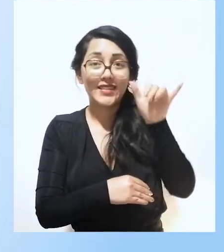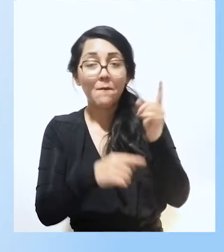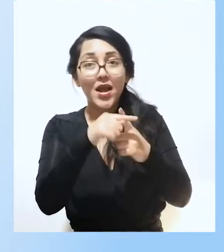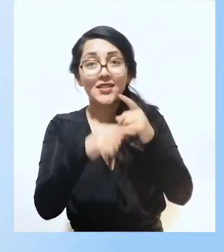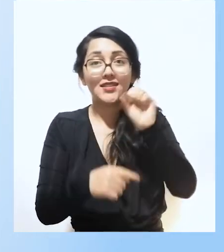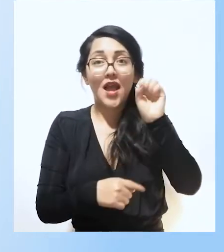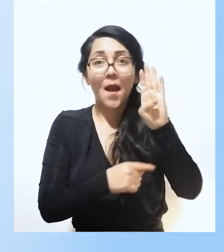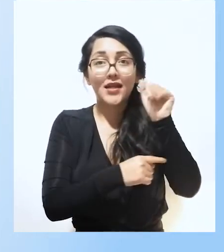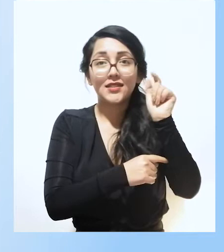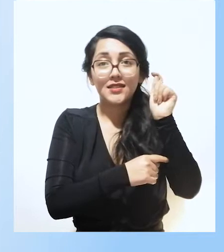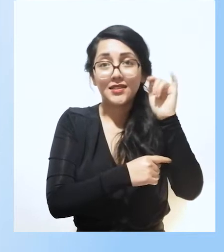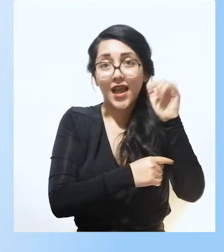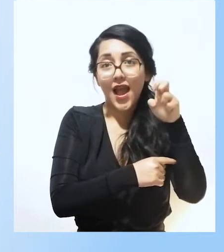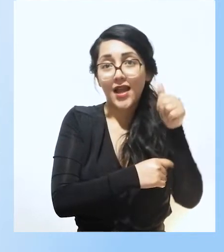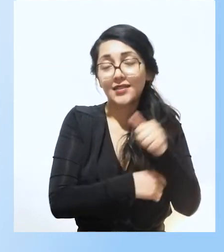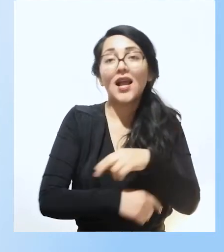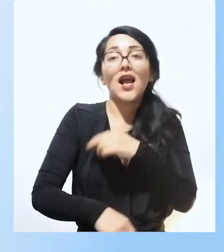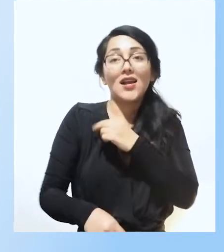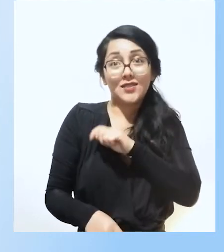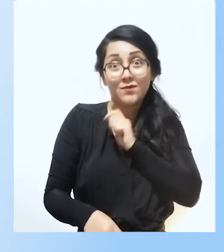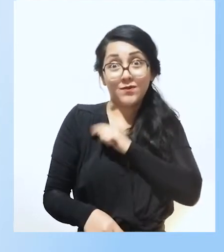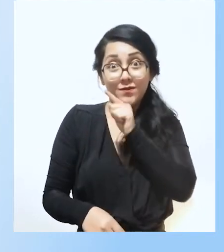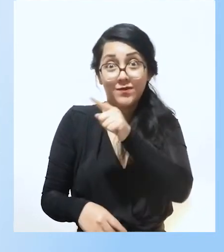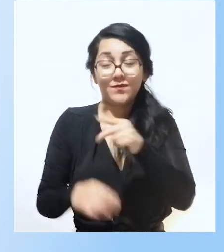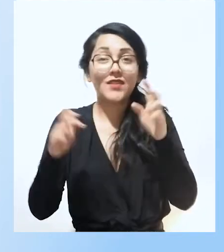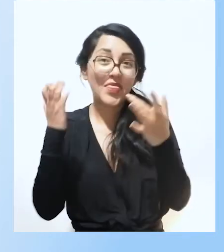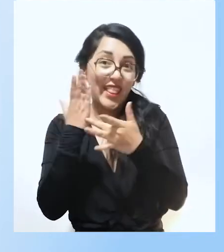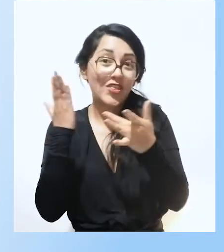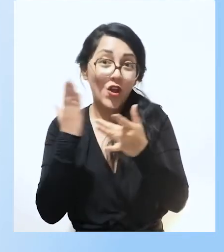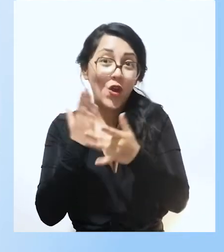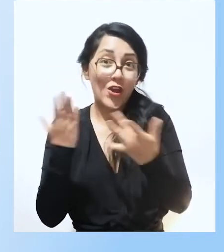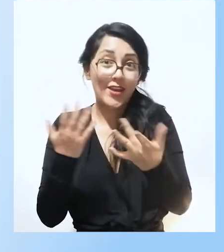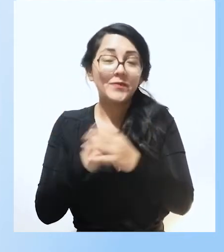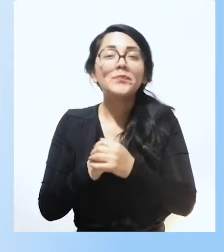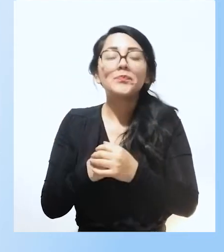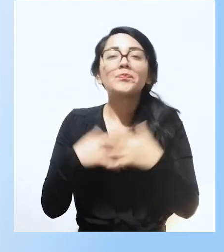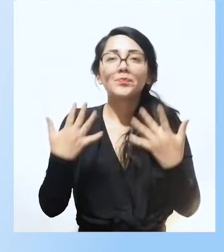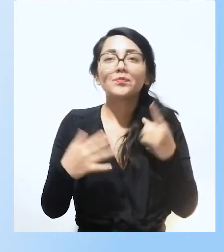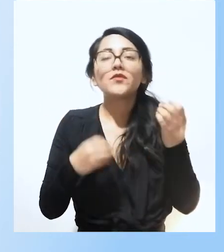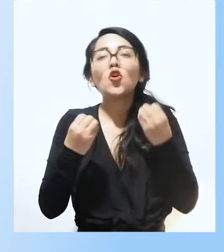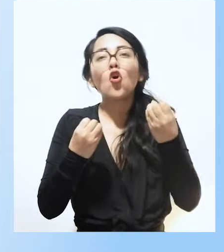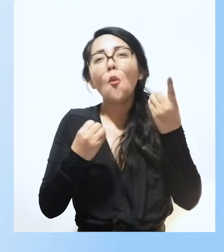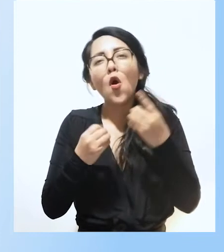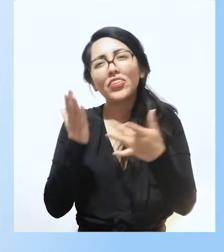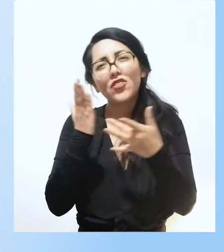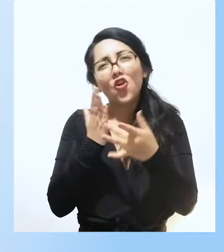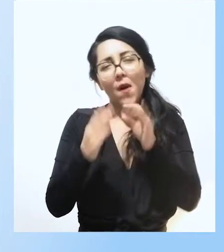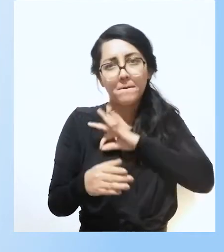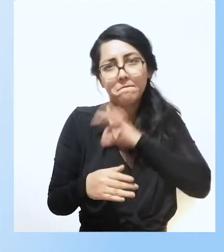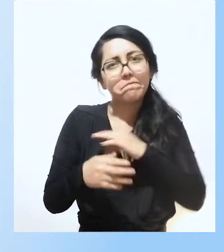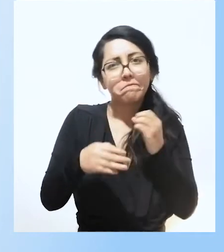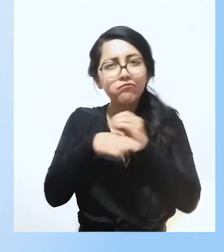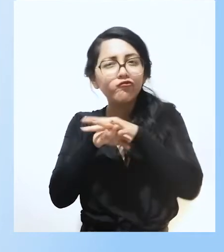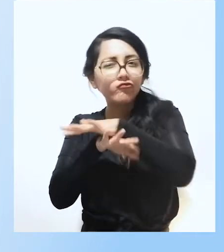desde España para hablar sobre las tecnologías de la información y comunicación y cuál es su impacto en la atención